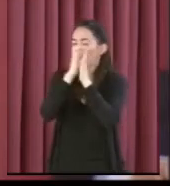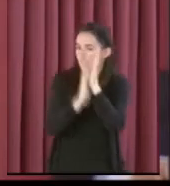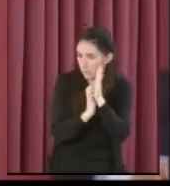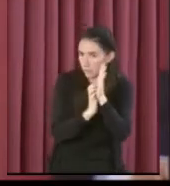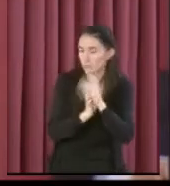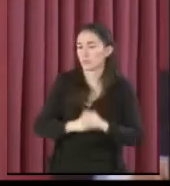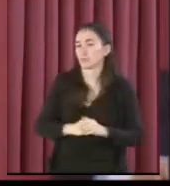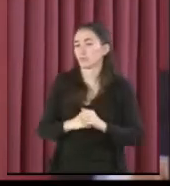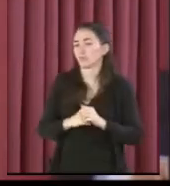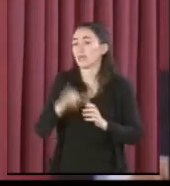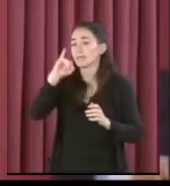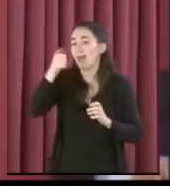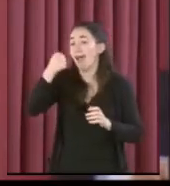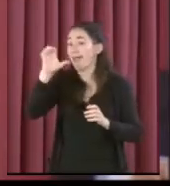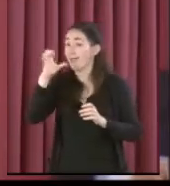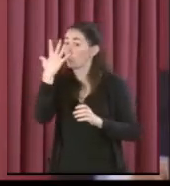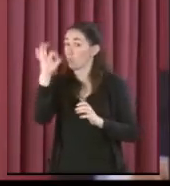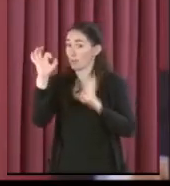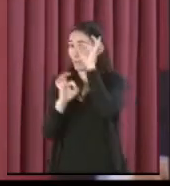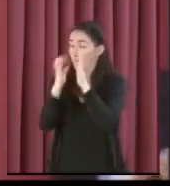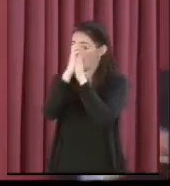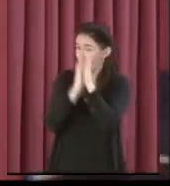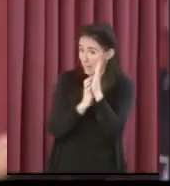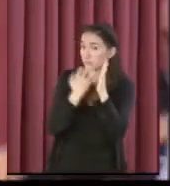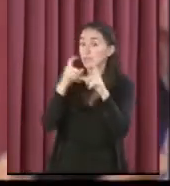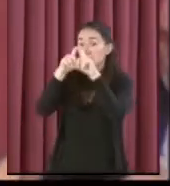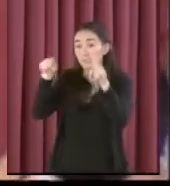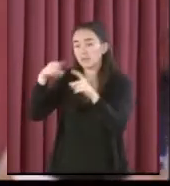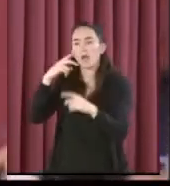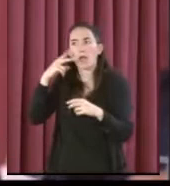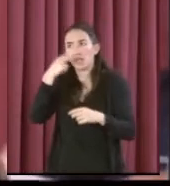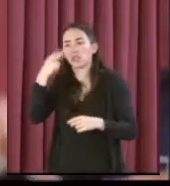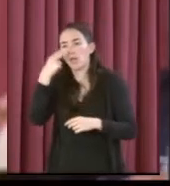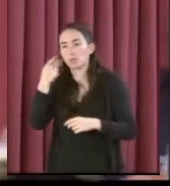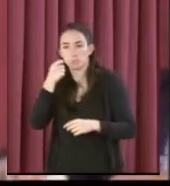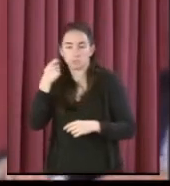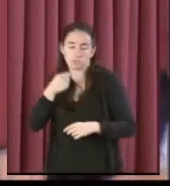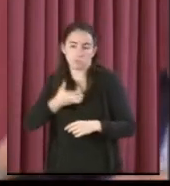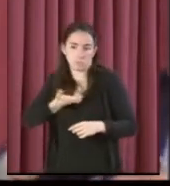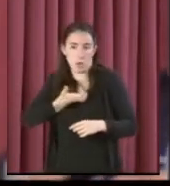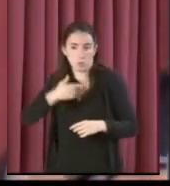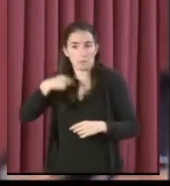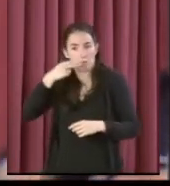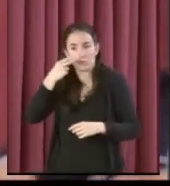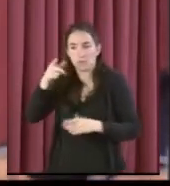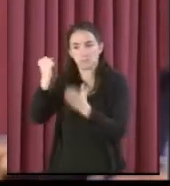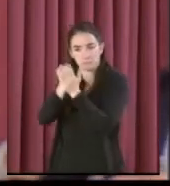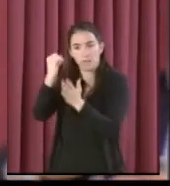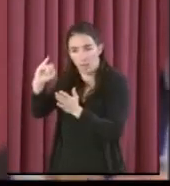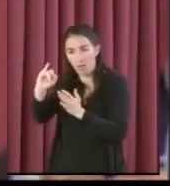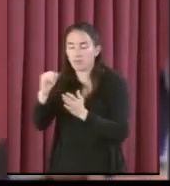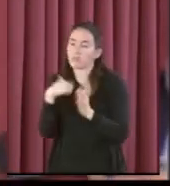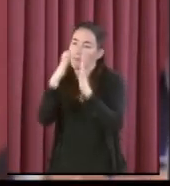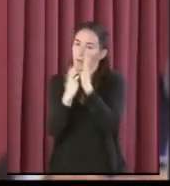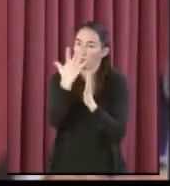del 50% en el IAE para empresas declaradas de interés o utilidad municipal, entre los que figuran, por ejemplo, empresas que atraviesan